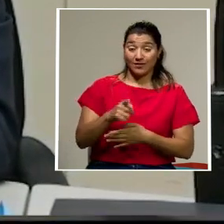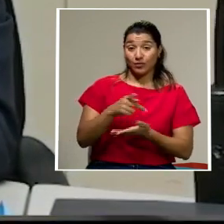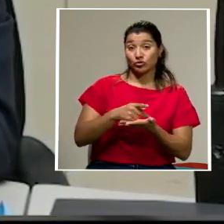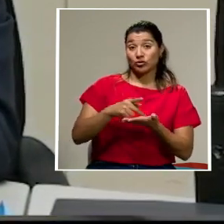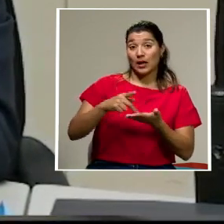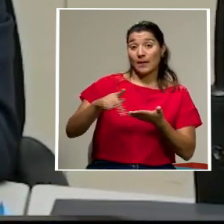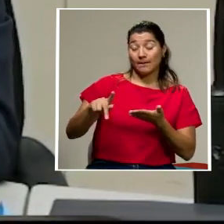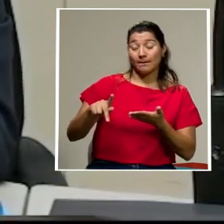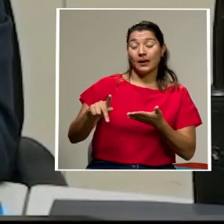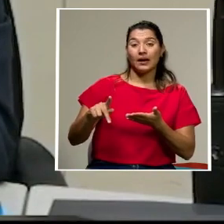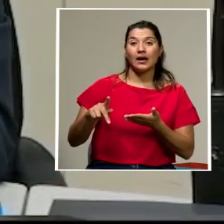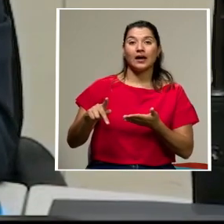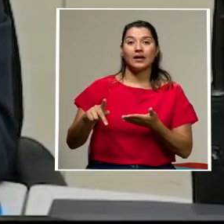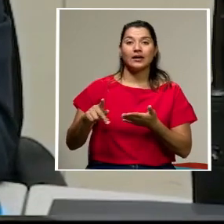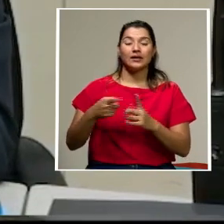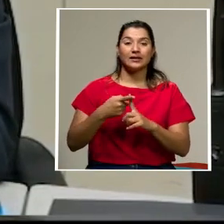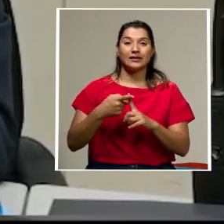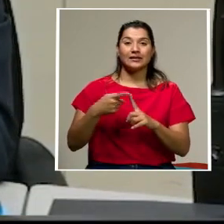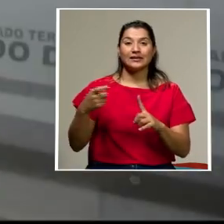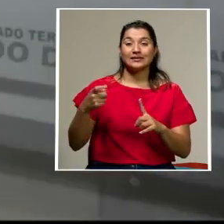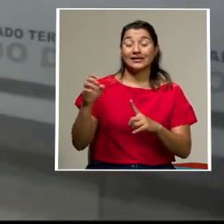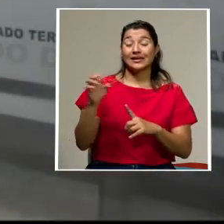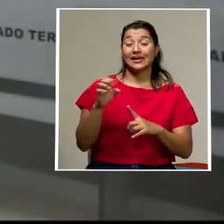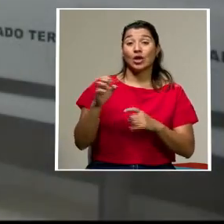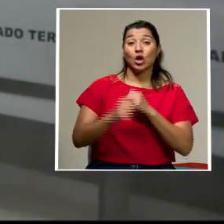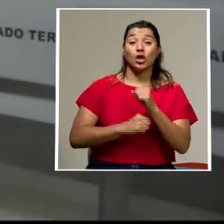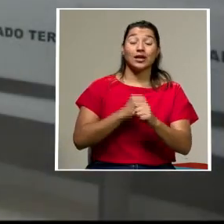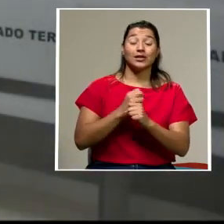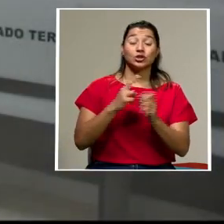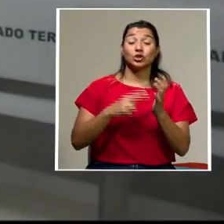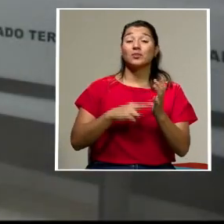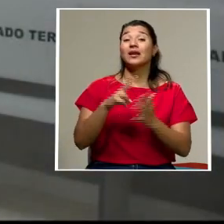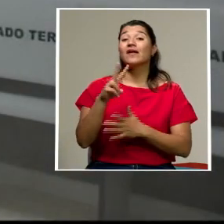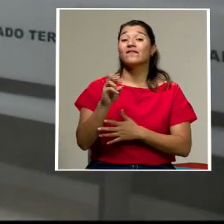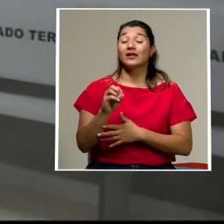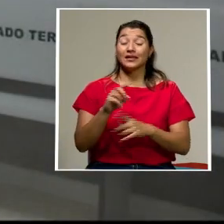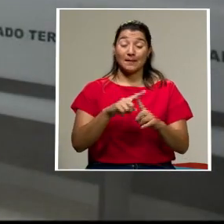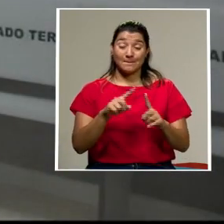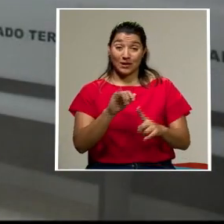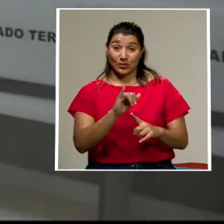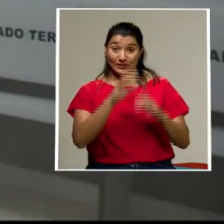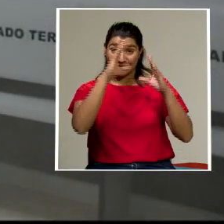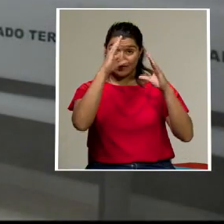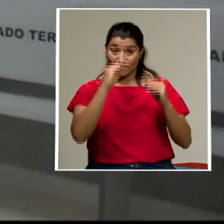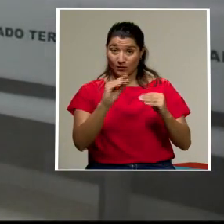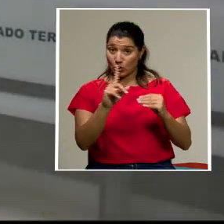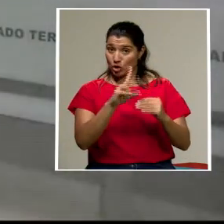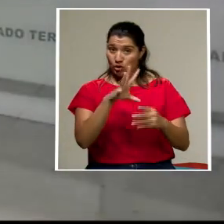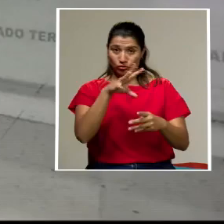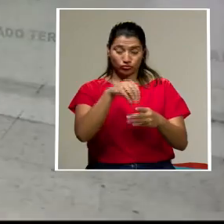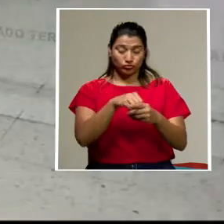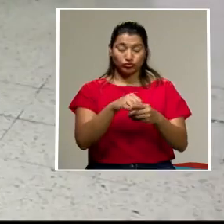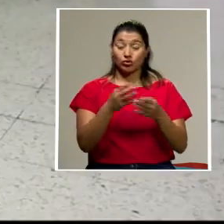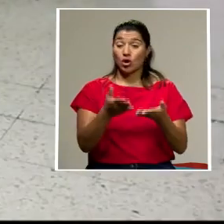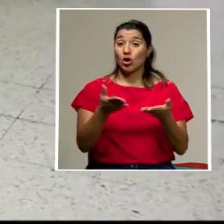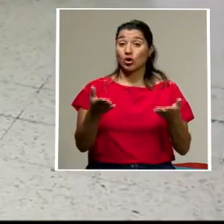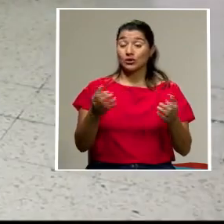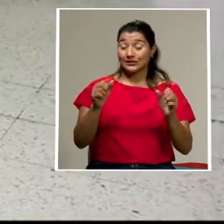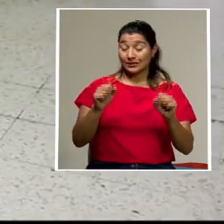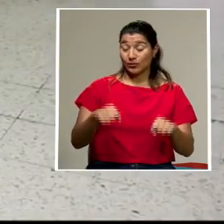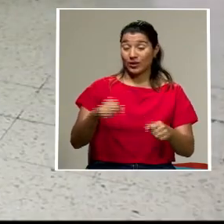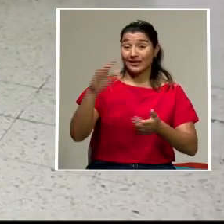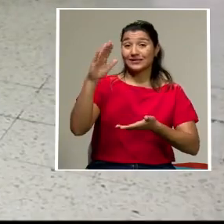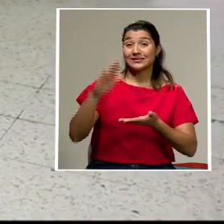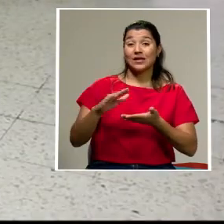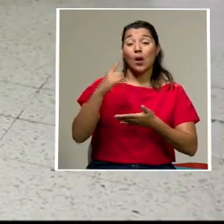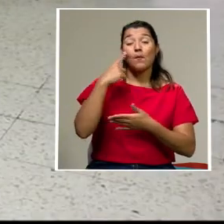les indicaba, a partir de enero del año de 2020. Sin embargo, en este informe no se contemplan los insumos que podrían haber disminuido por